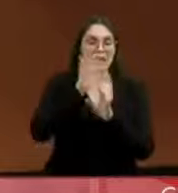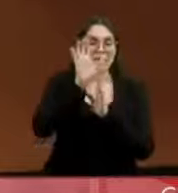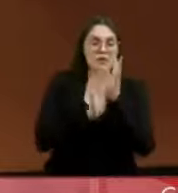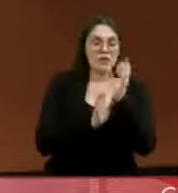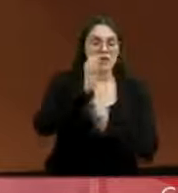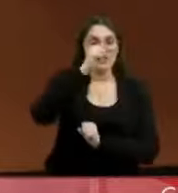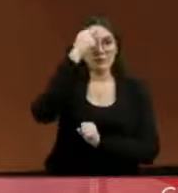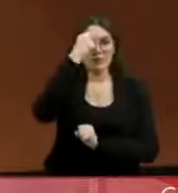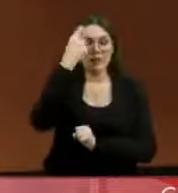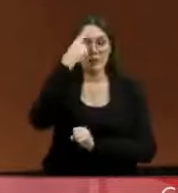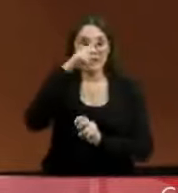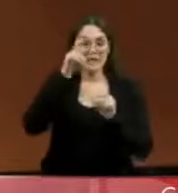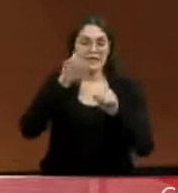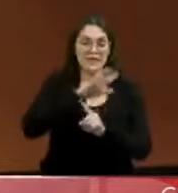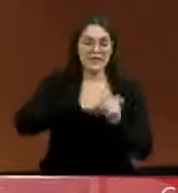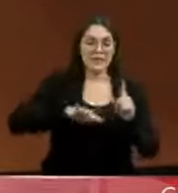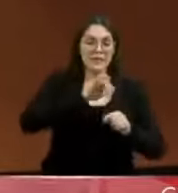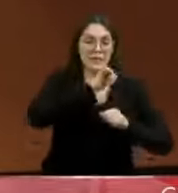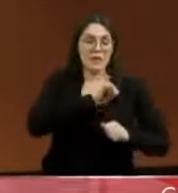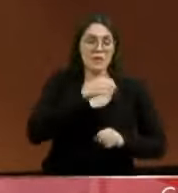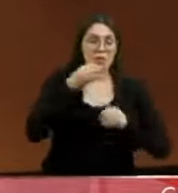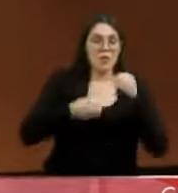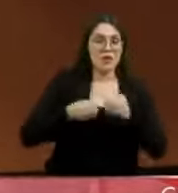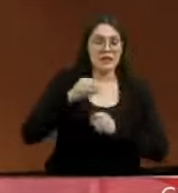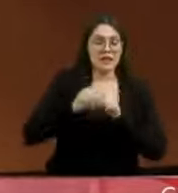constitucional al Poder Judicial.